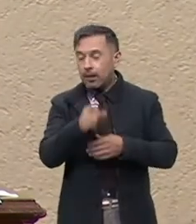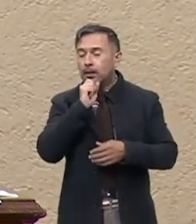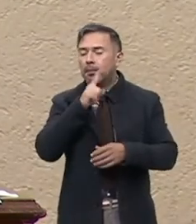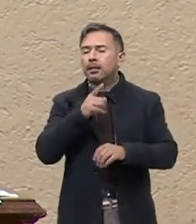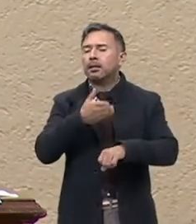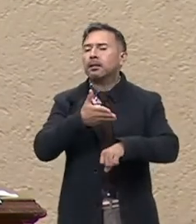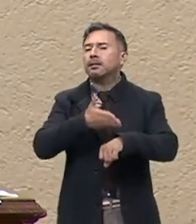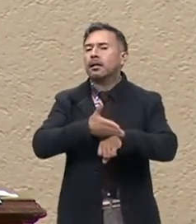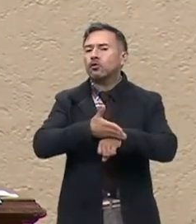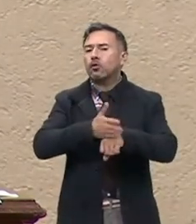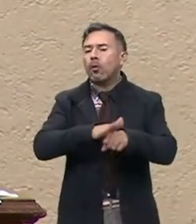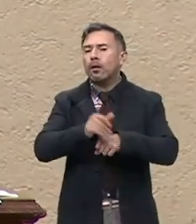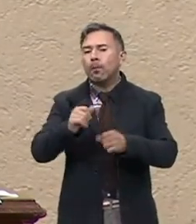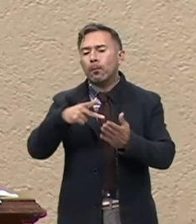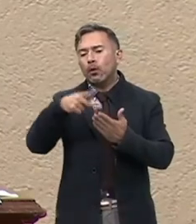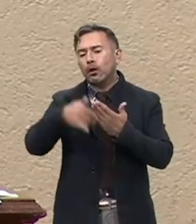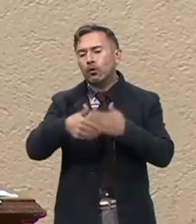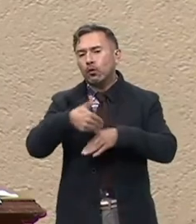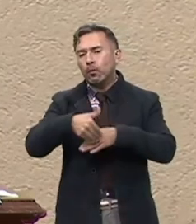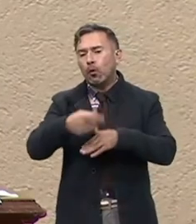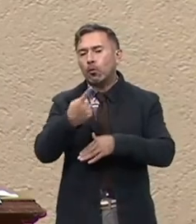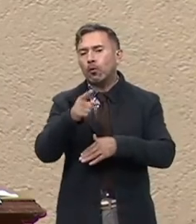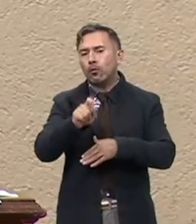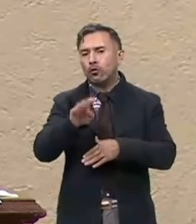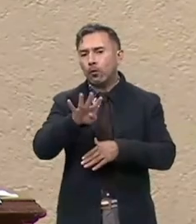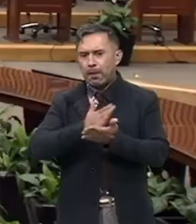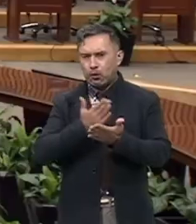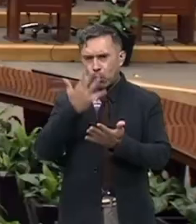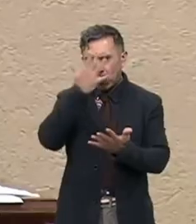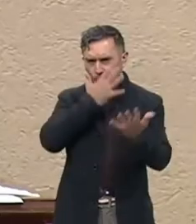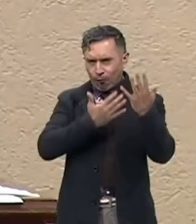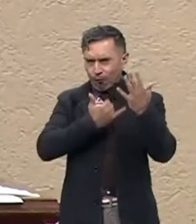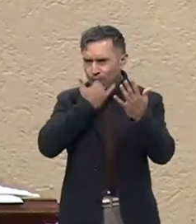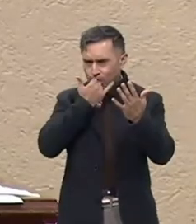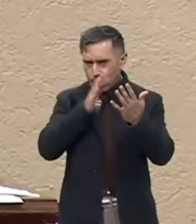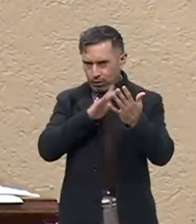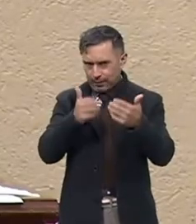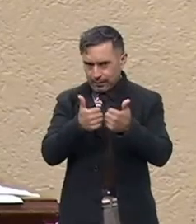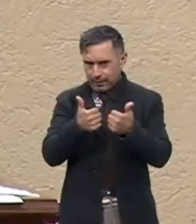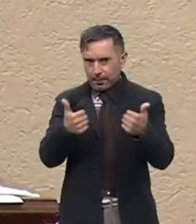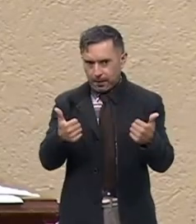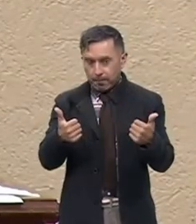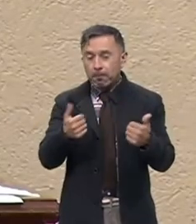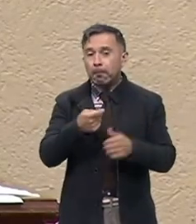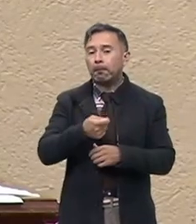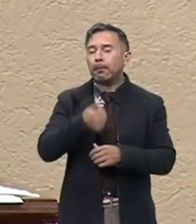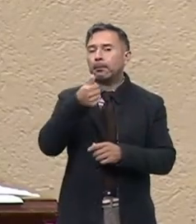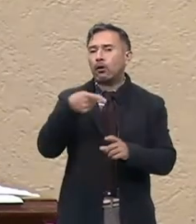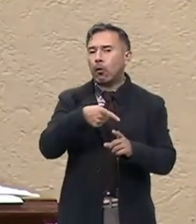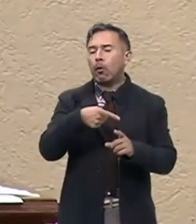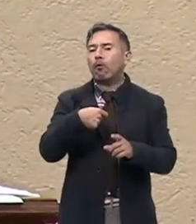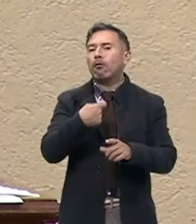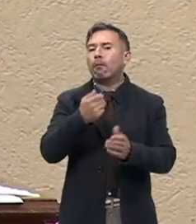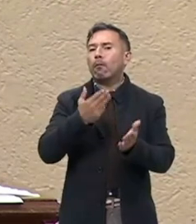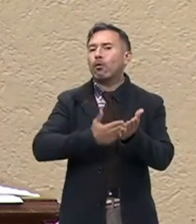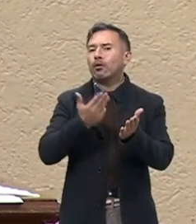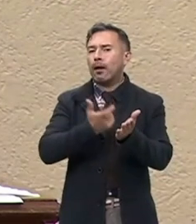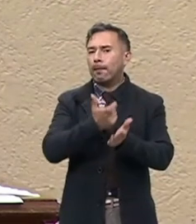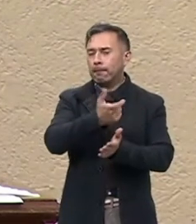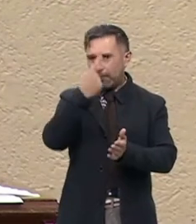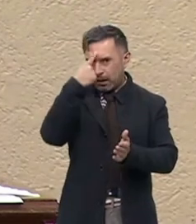al del proyecto 1.419 pero para homologar la sanción económica al proyecto